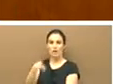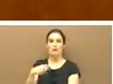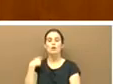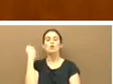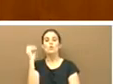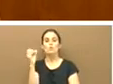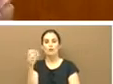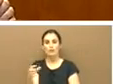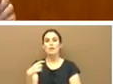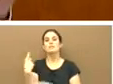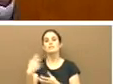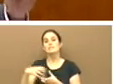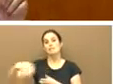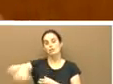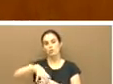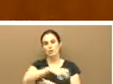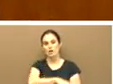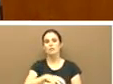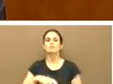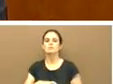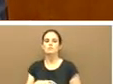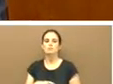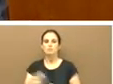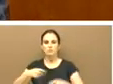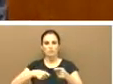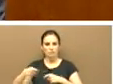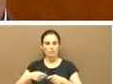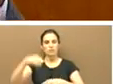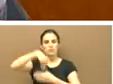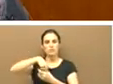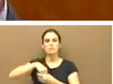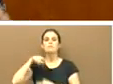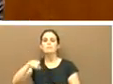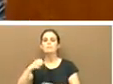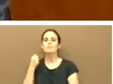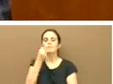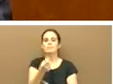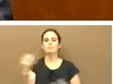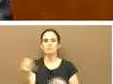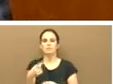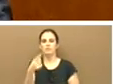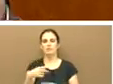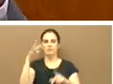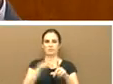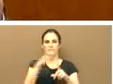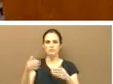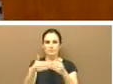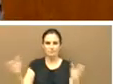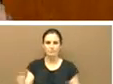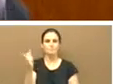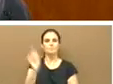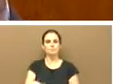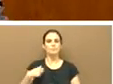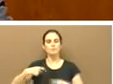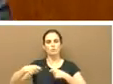del Comercio Interior, representada por el director general de Comercio. Y allí apoyó la ampliación de horarios comerciales, la apertura de los